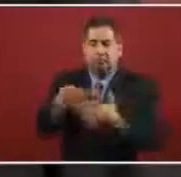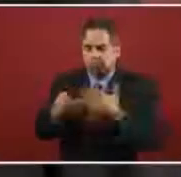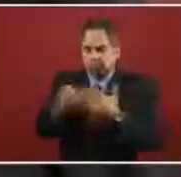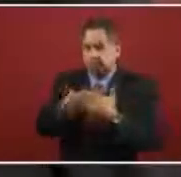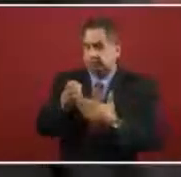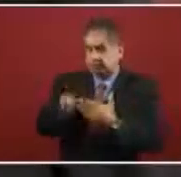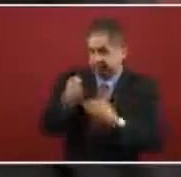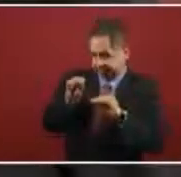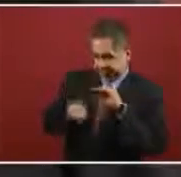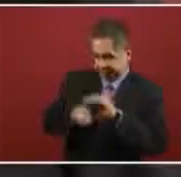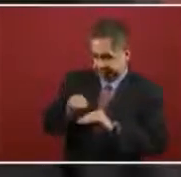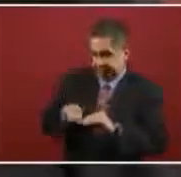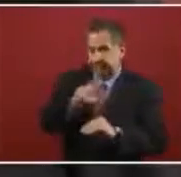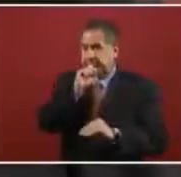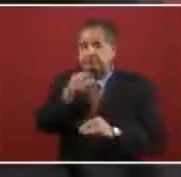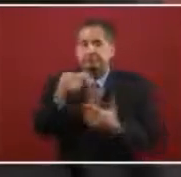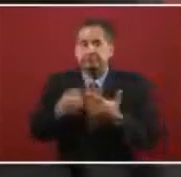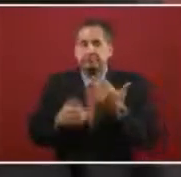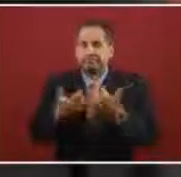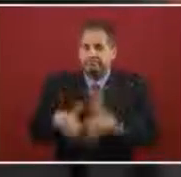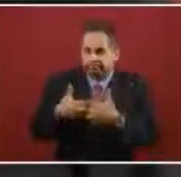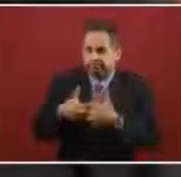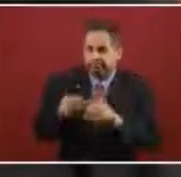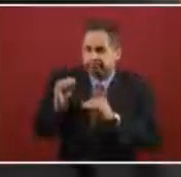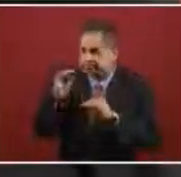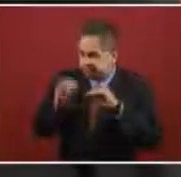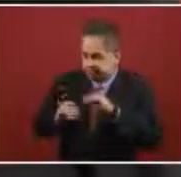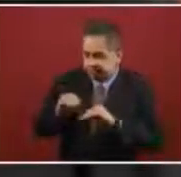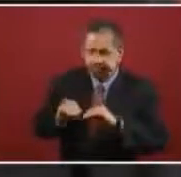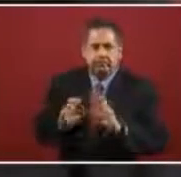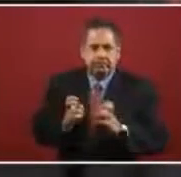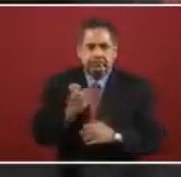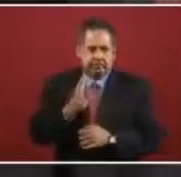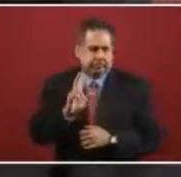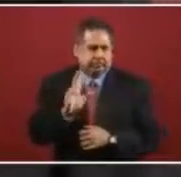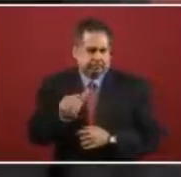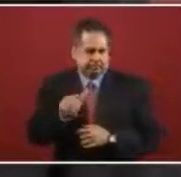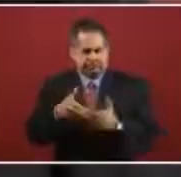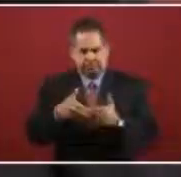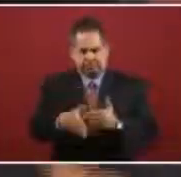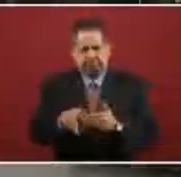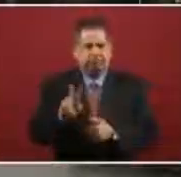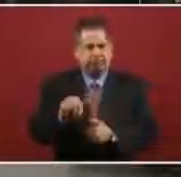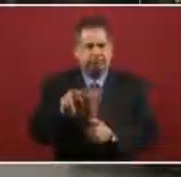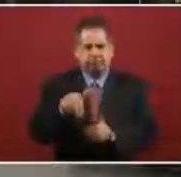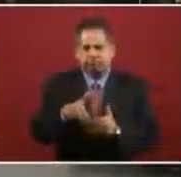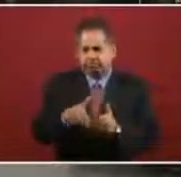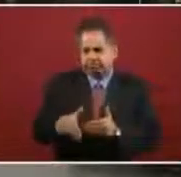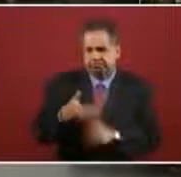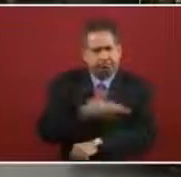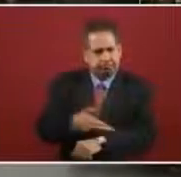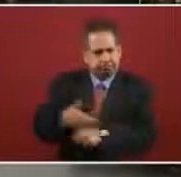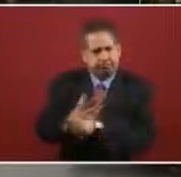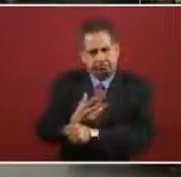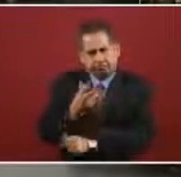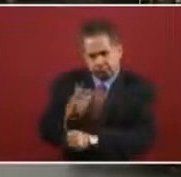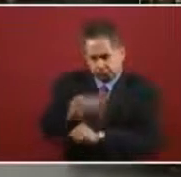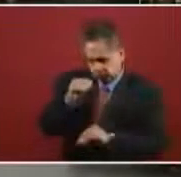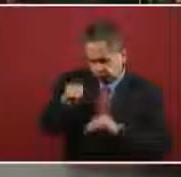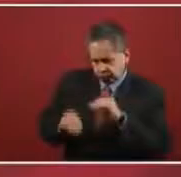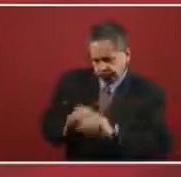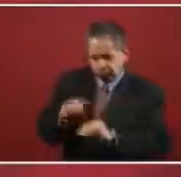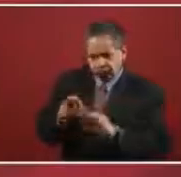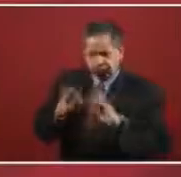la construcción de plantas. Ya se va a resolver ese problema para que